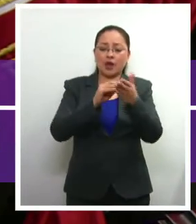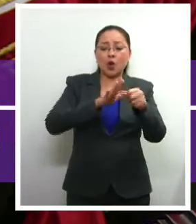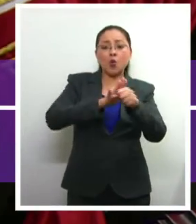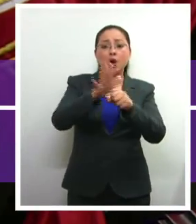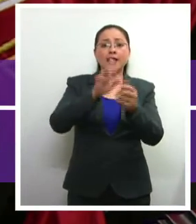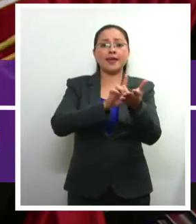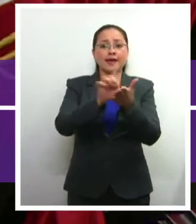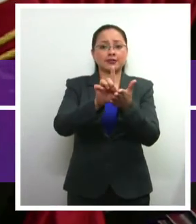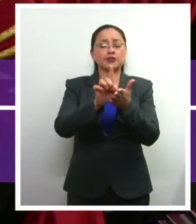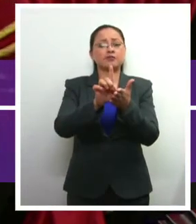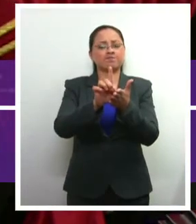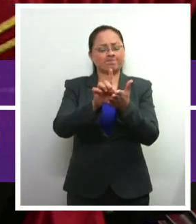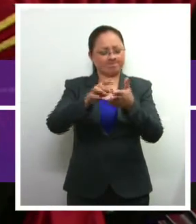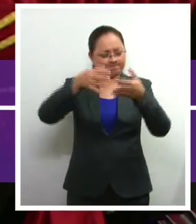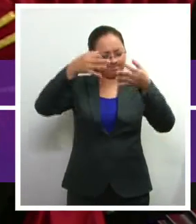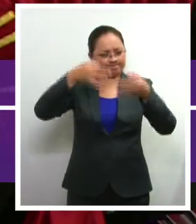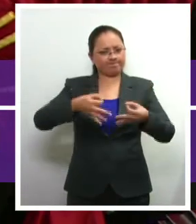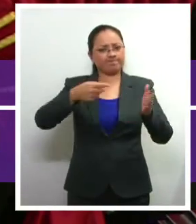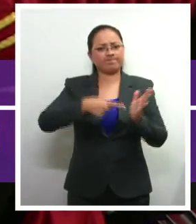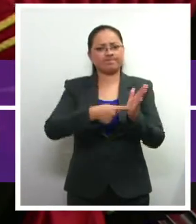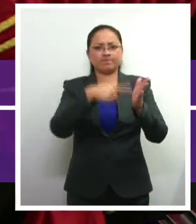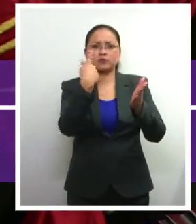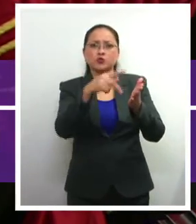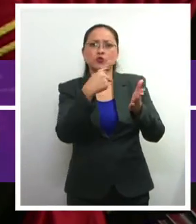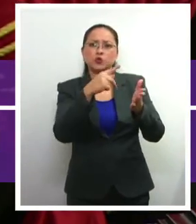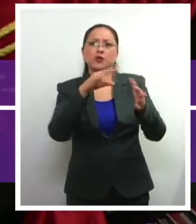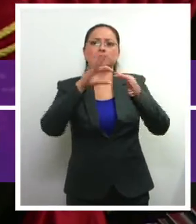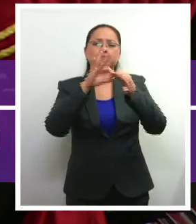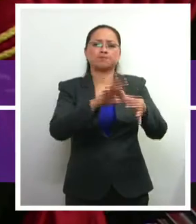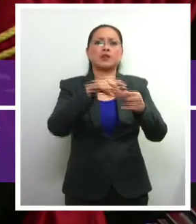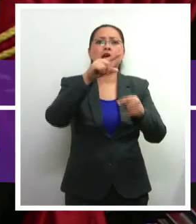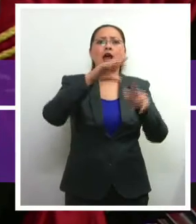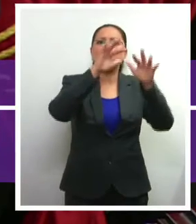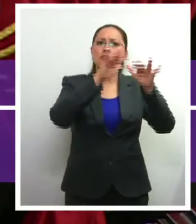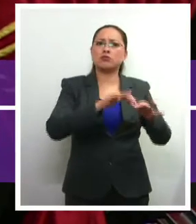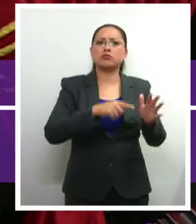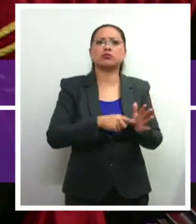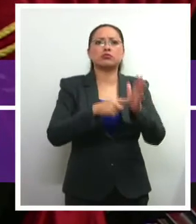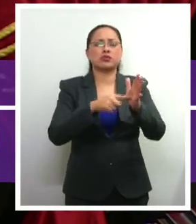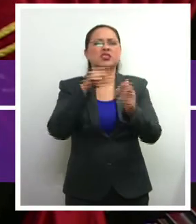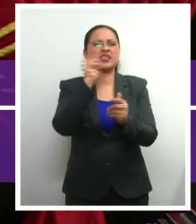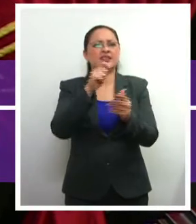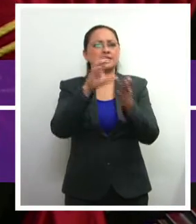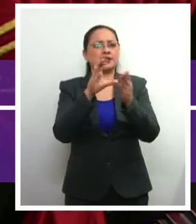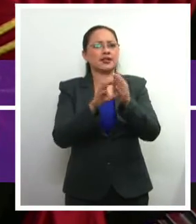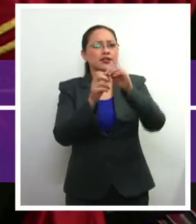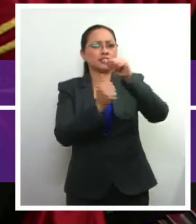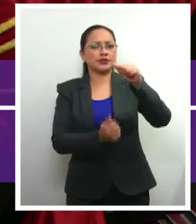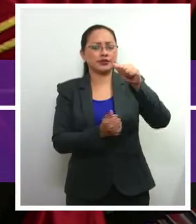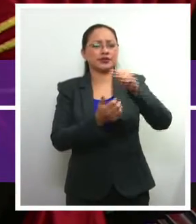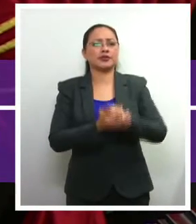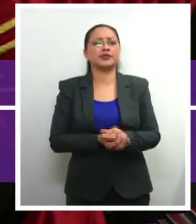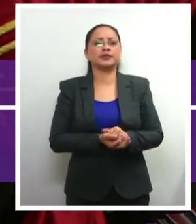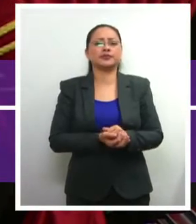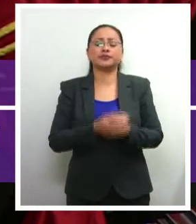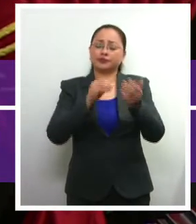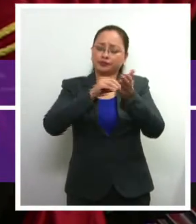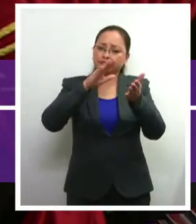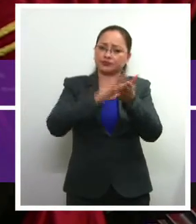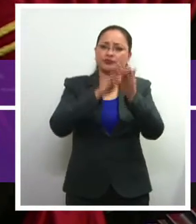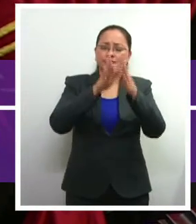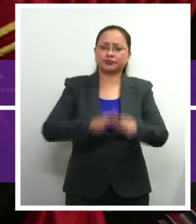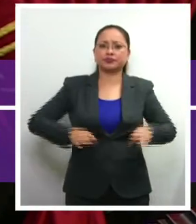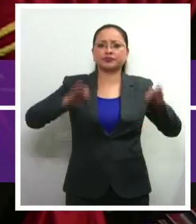con sobriedad propia de la redacción de un texto a nivel constitucional, estableciendo